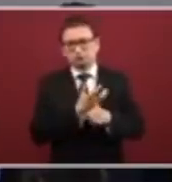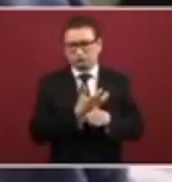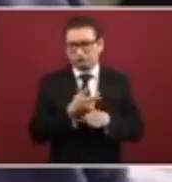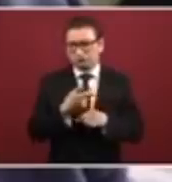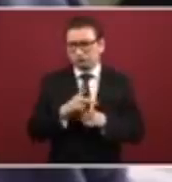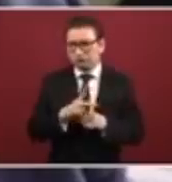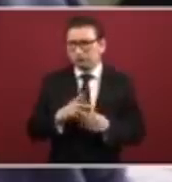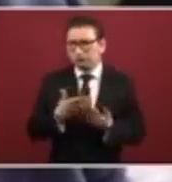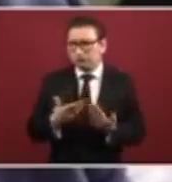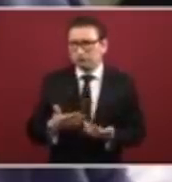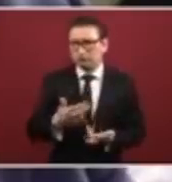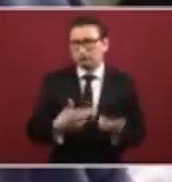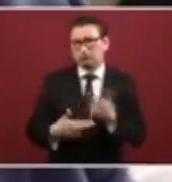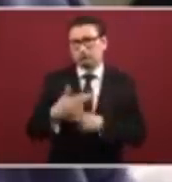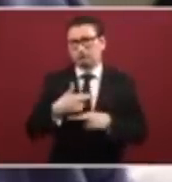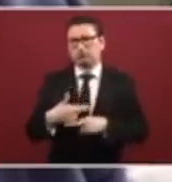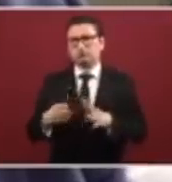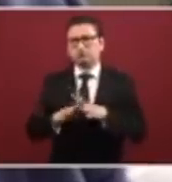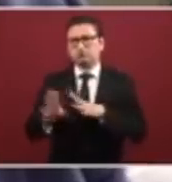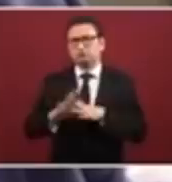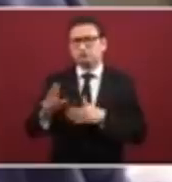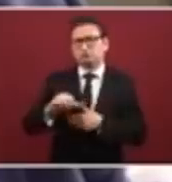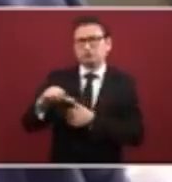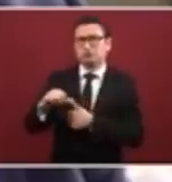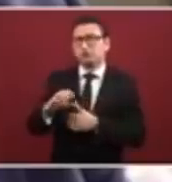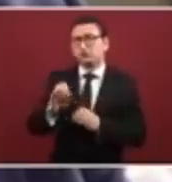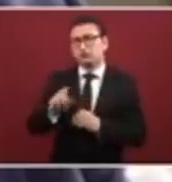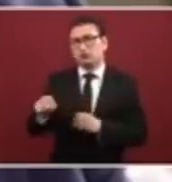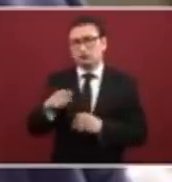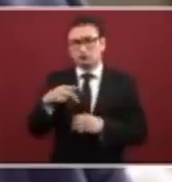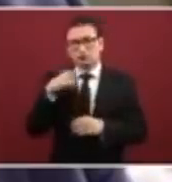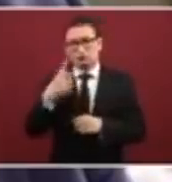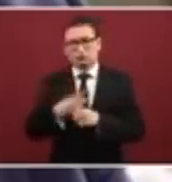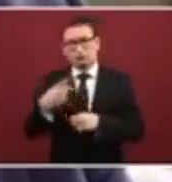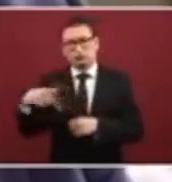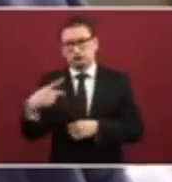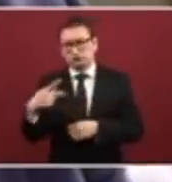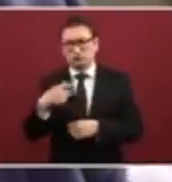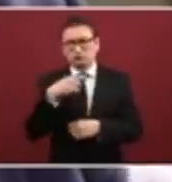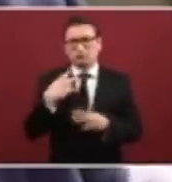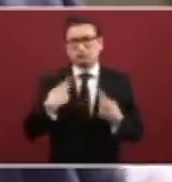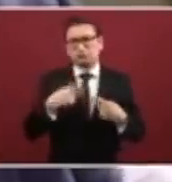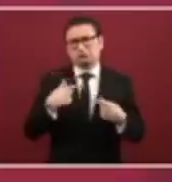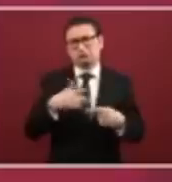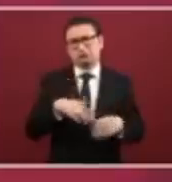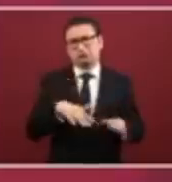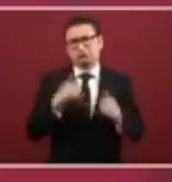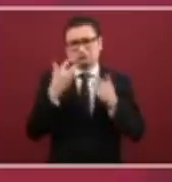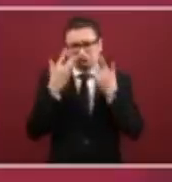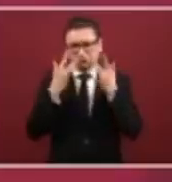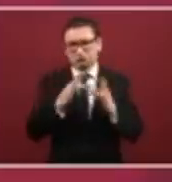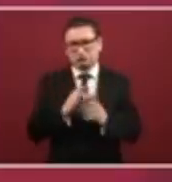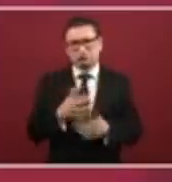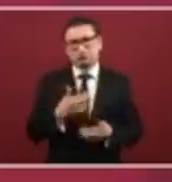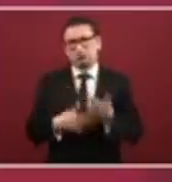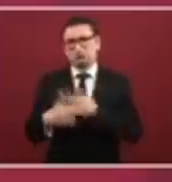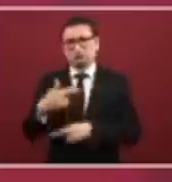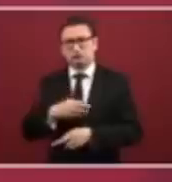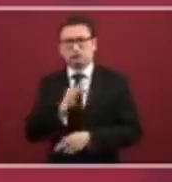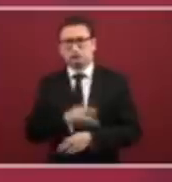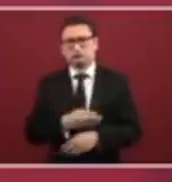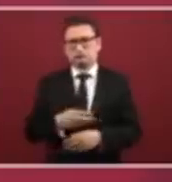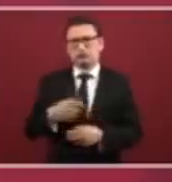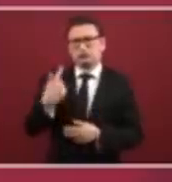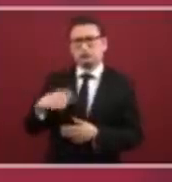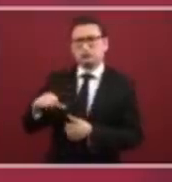está teniendo cifras récord de deportaciones, o son voluntarias, gente que decide que ya mejor no seguir y ellos aceptan también